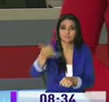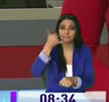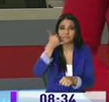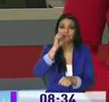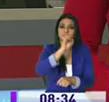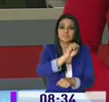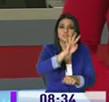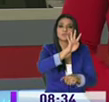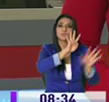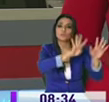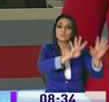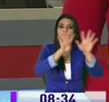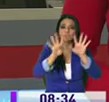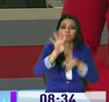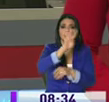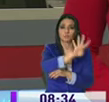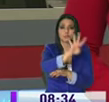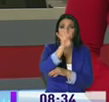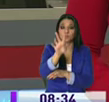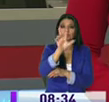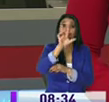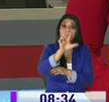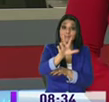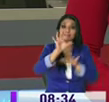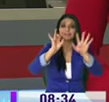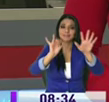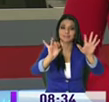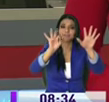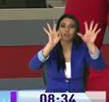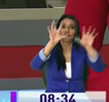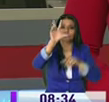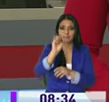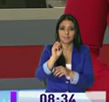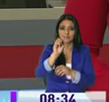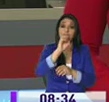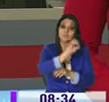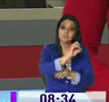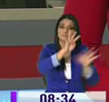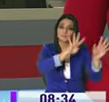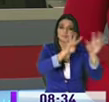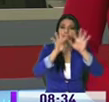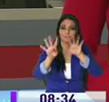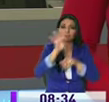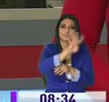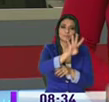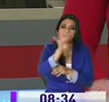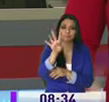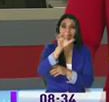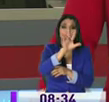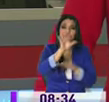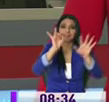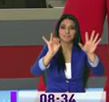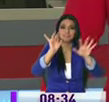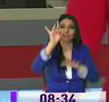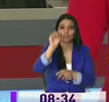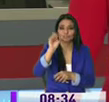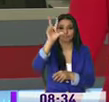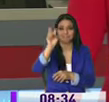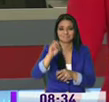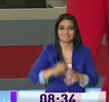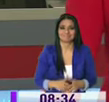al 0 99 44 37 8 es 30 0 99 44 37 8